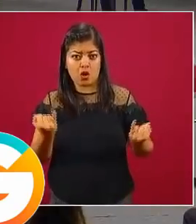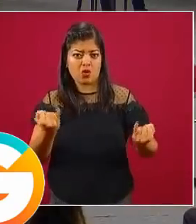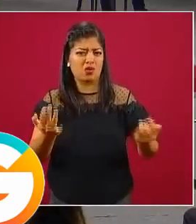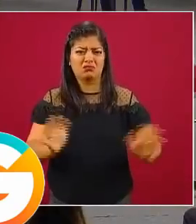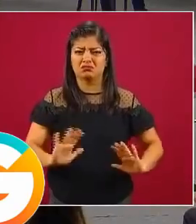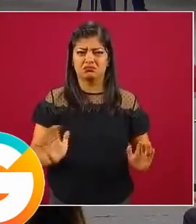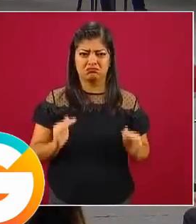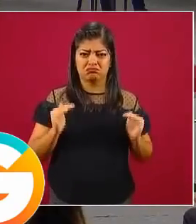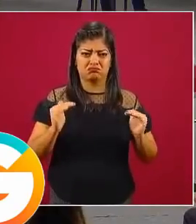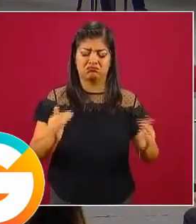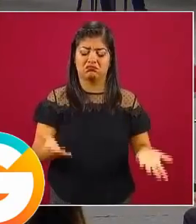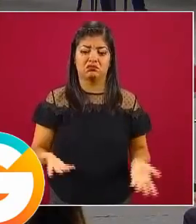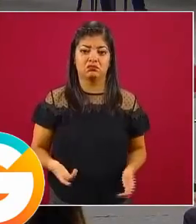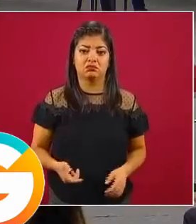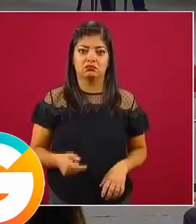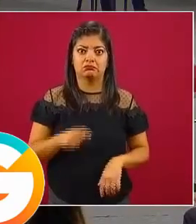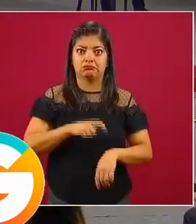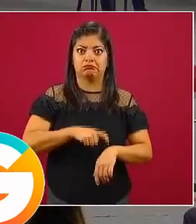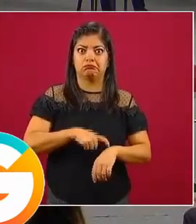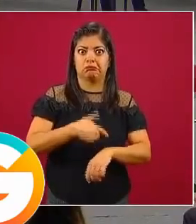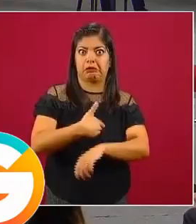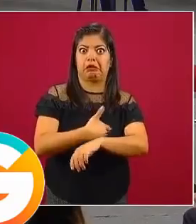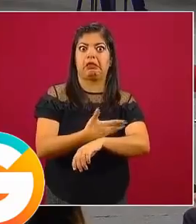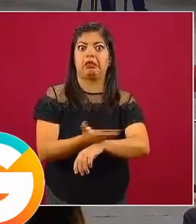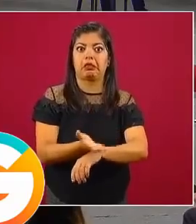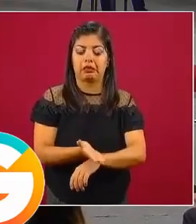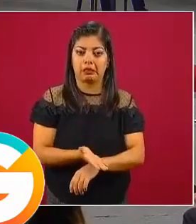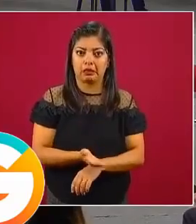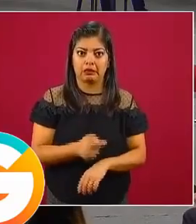Ya se nos pasó mucho el tiempo.